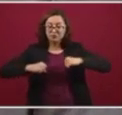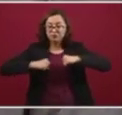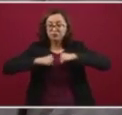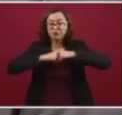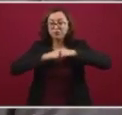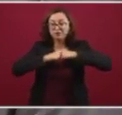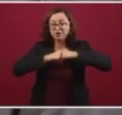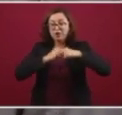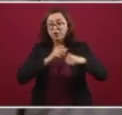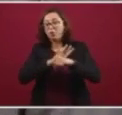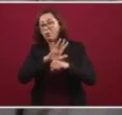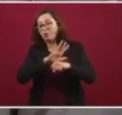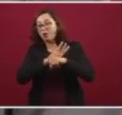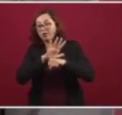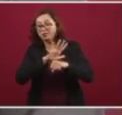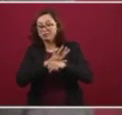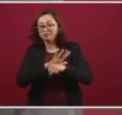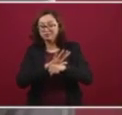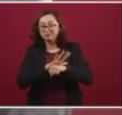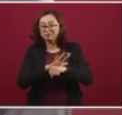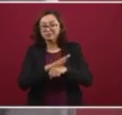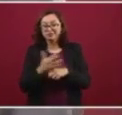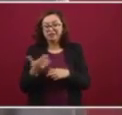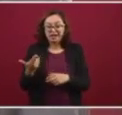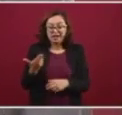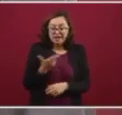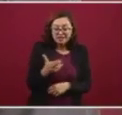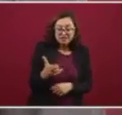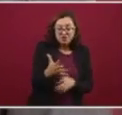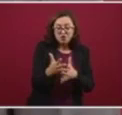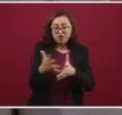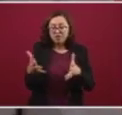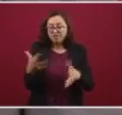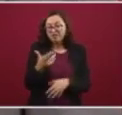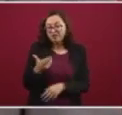con Estados Unidos no era el río Grande o el río Bravo,